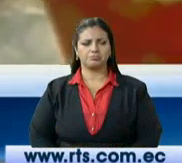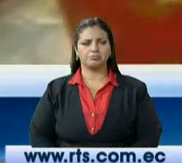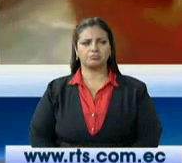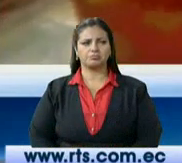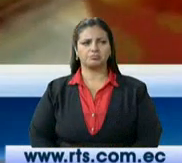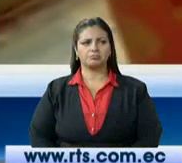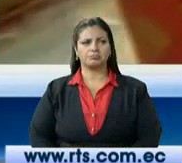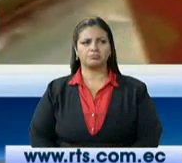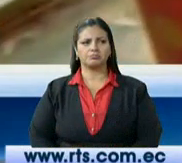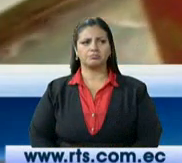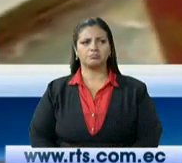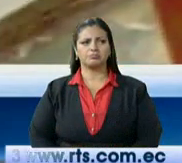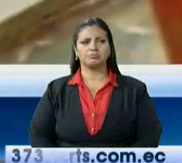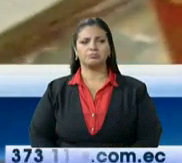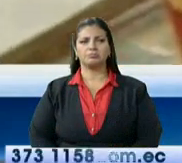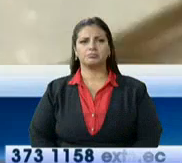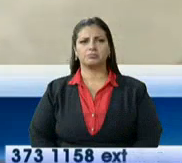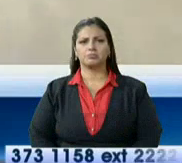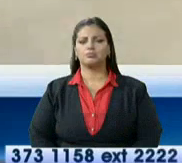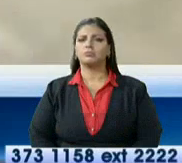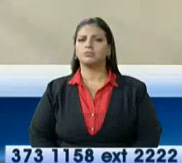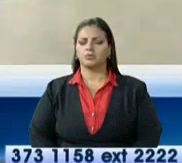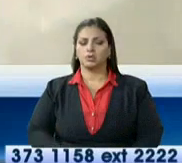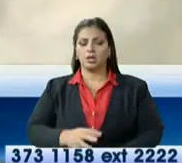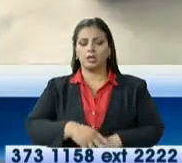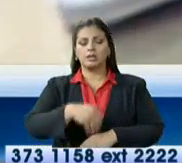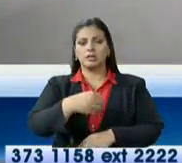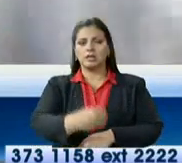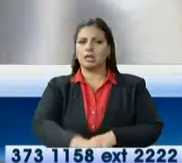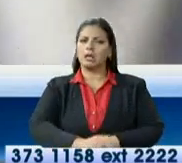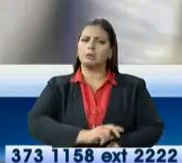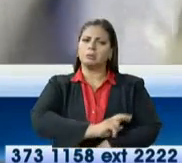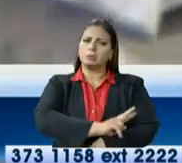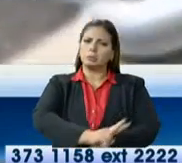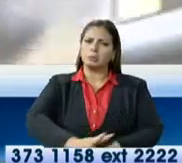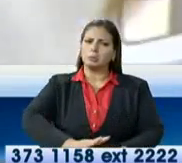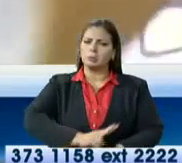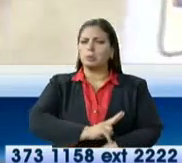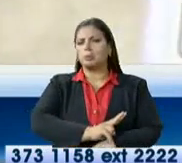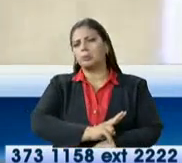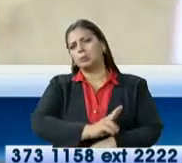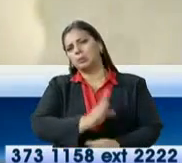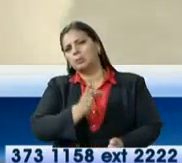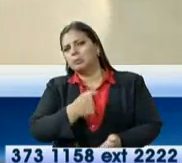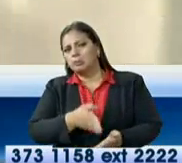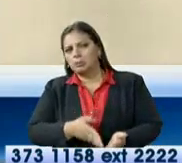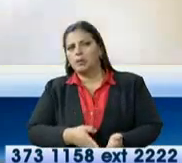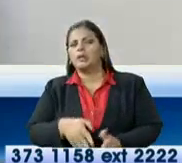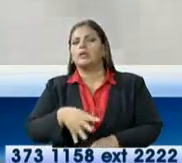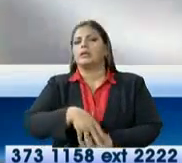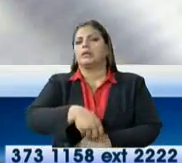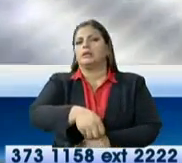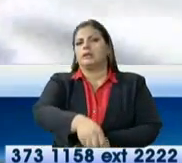está. ¿Esto tiene que reposar cuánto, don Antonio? No, 2 horas. 2 horas, 2 horas y media. 2 horas y media, sí.